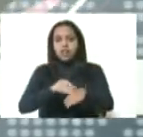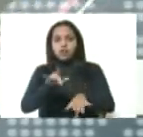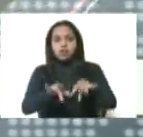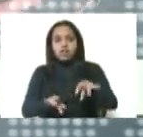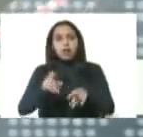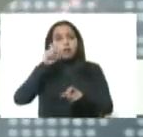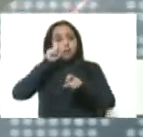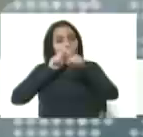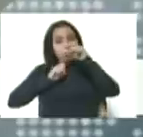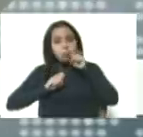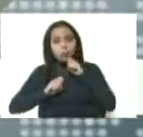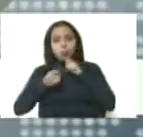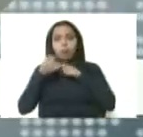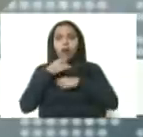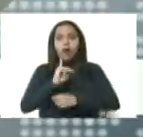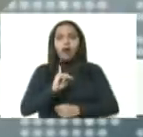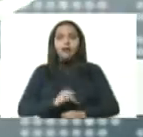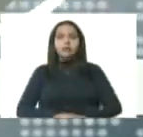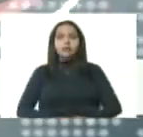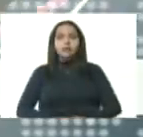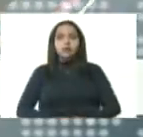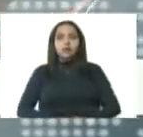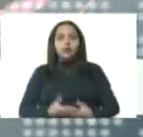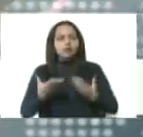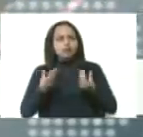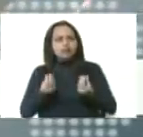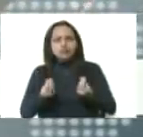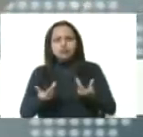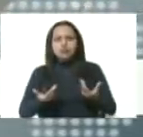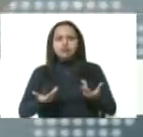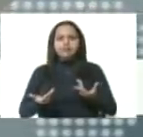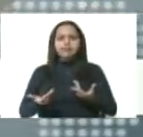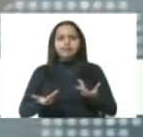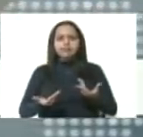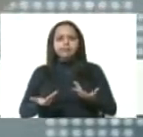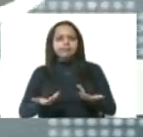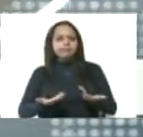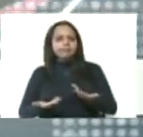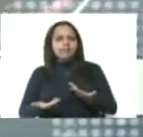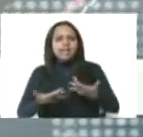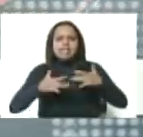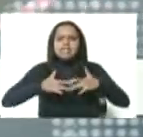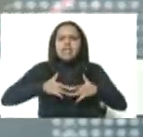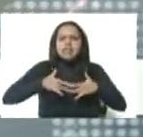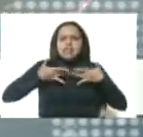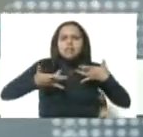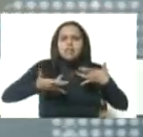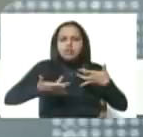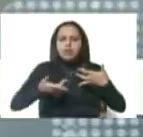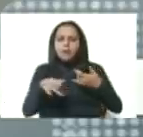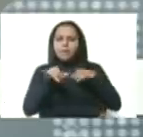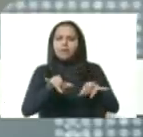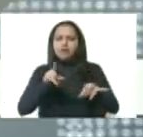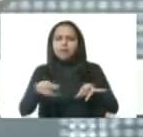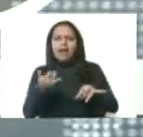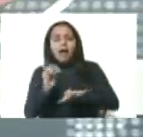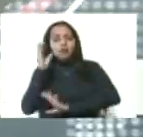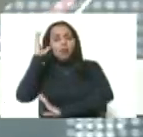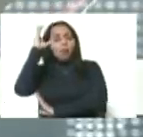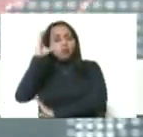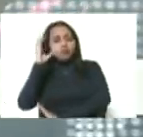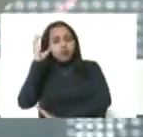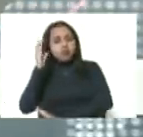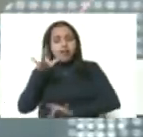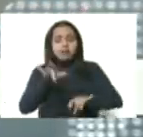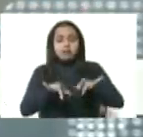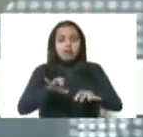lágrimas, con mucho, yo diría, sentimiento, pero al mismo tiempo conciencia de lo que